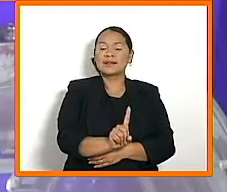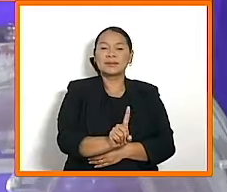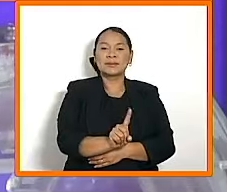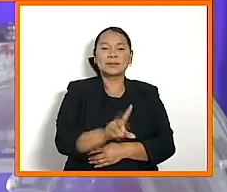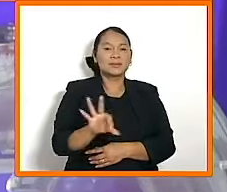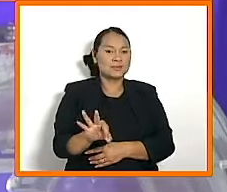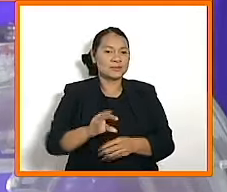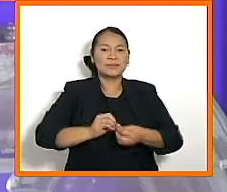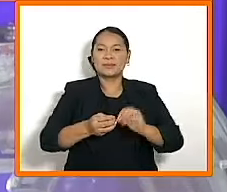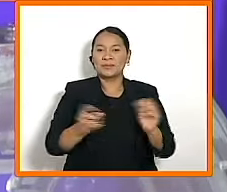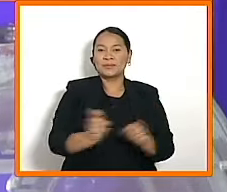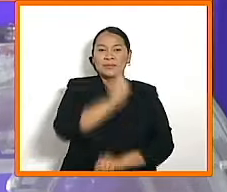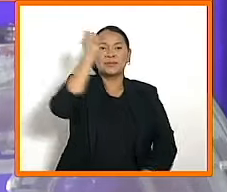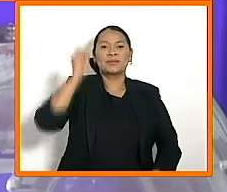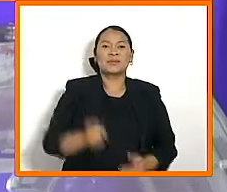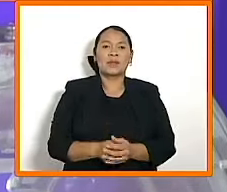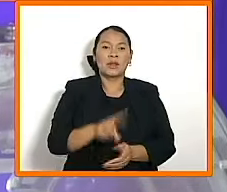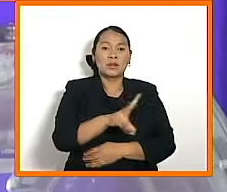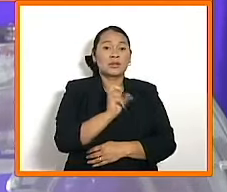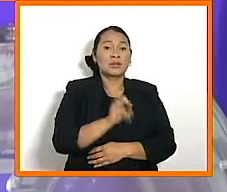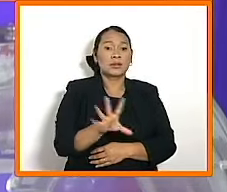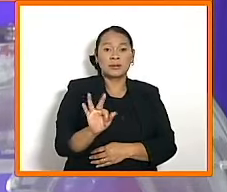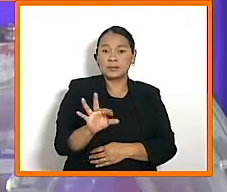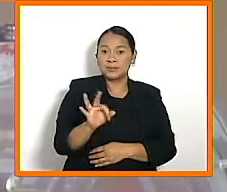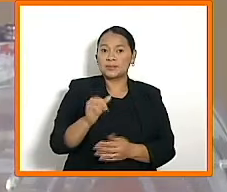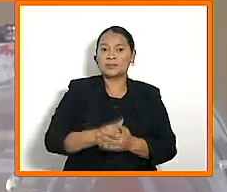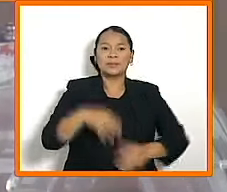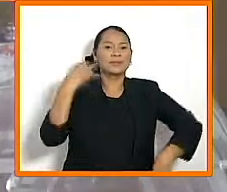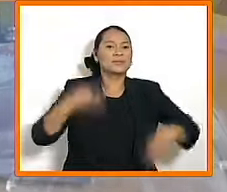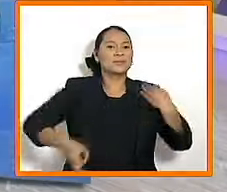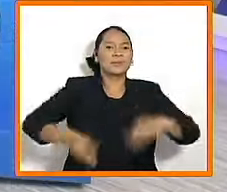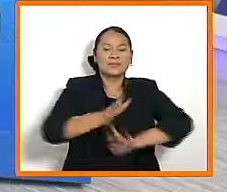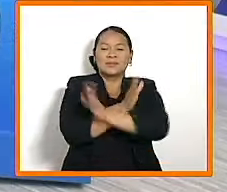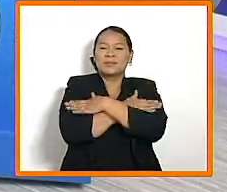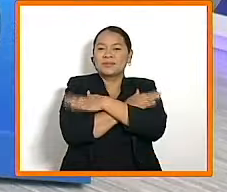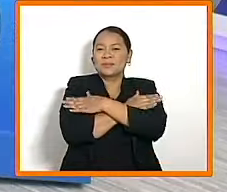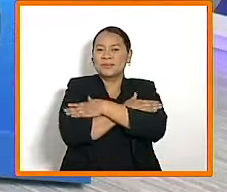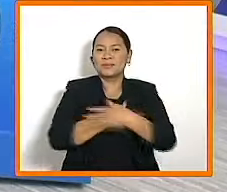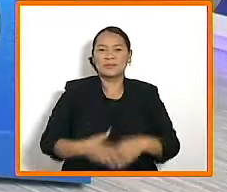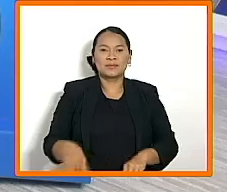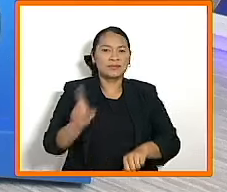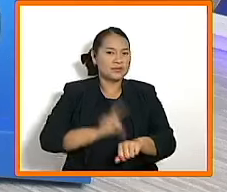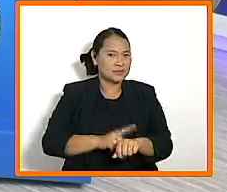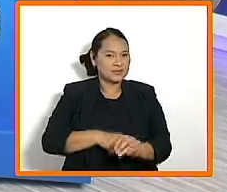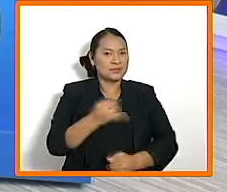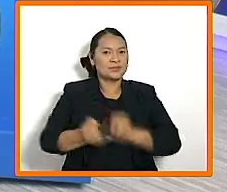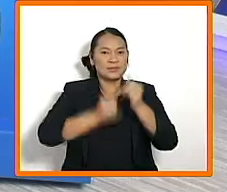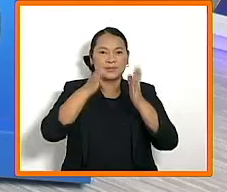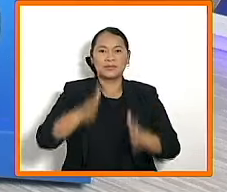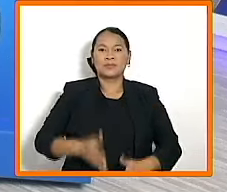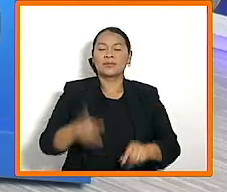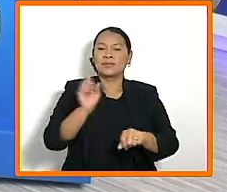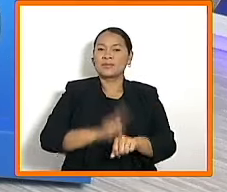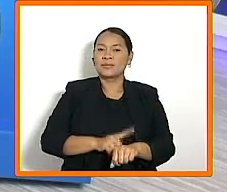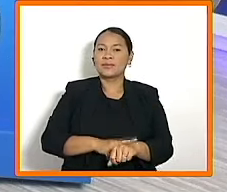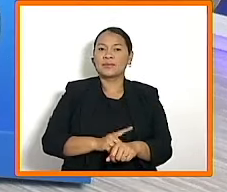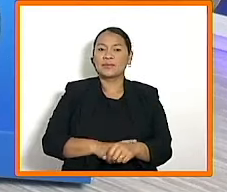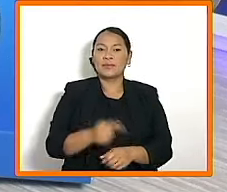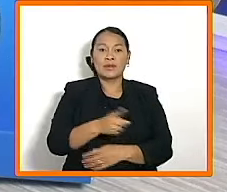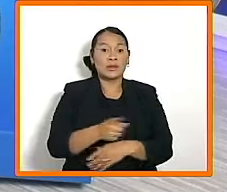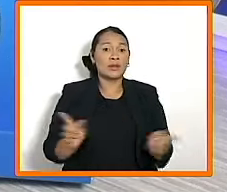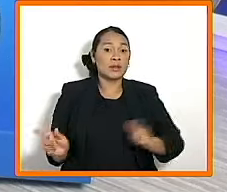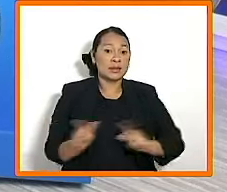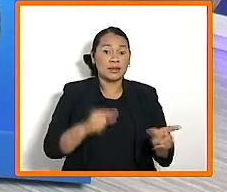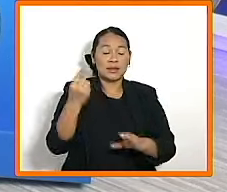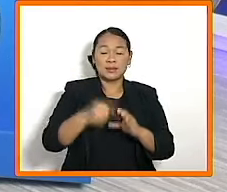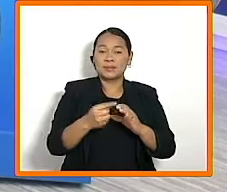nueve el número ganador es el 219 Muchas felicidades ahora sí queridos jugadores es momento que tengas tu catrachada